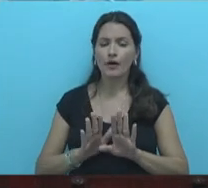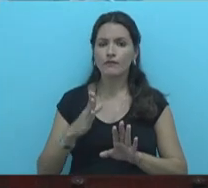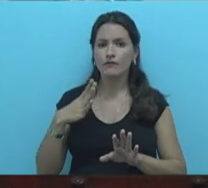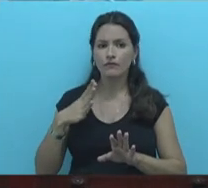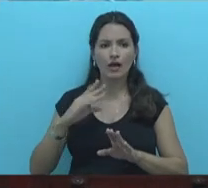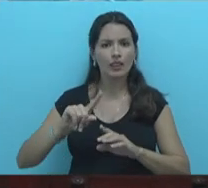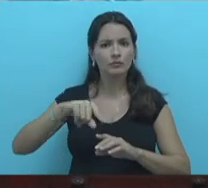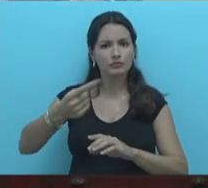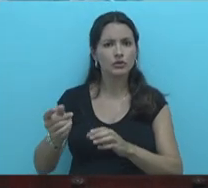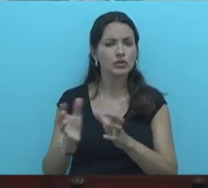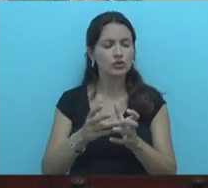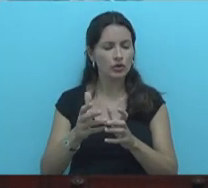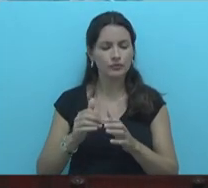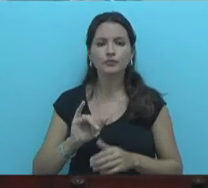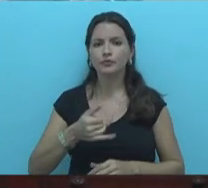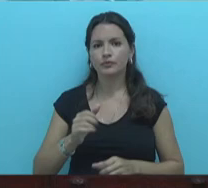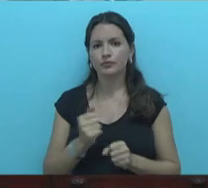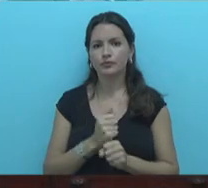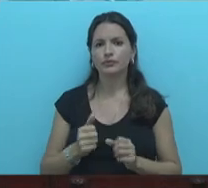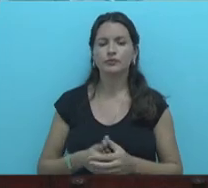votación a preferencia por una sesión, aprobado.